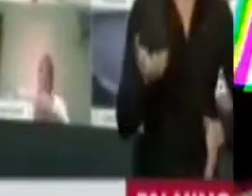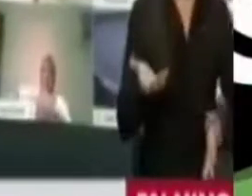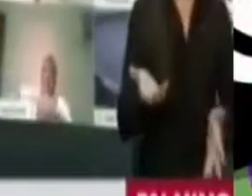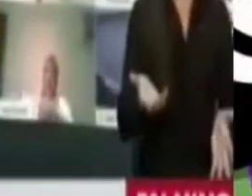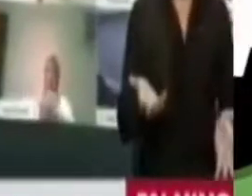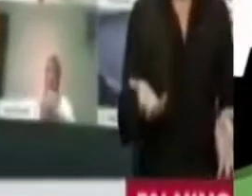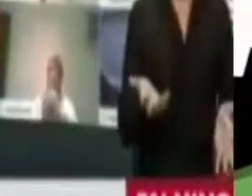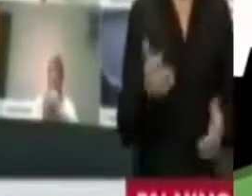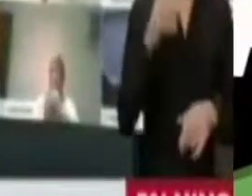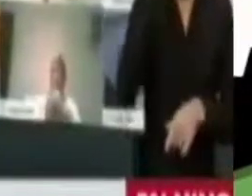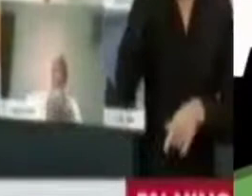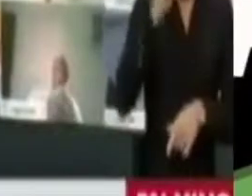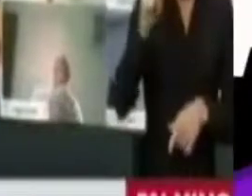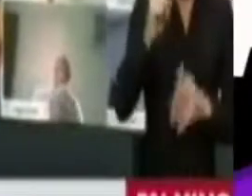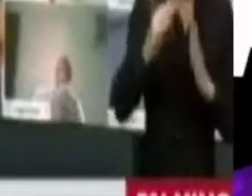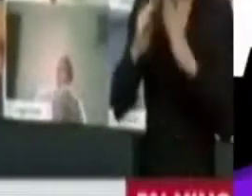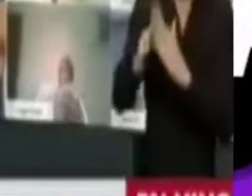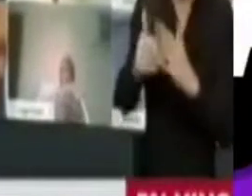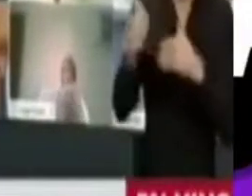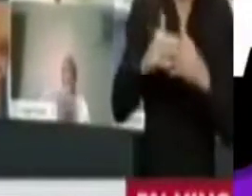yo,